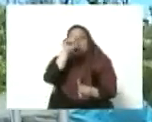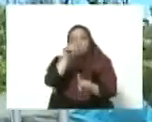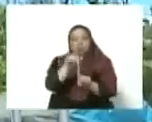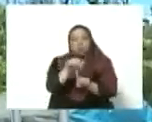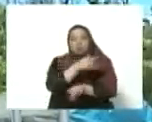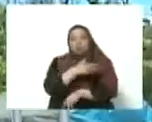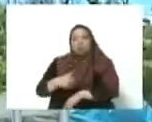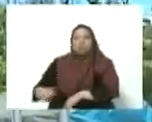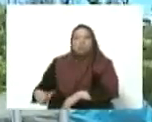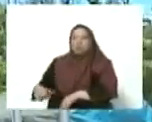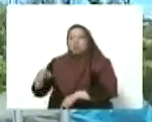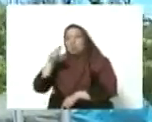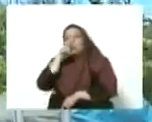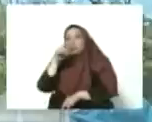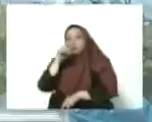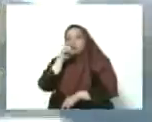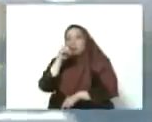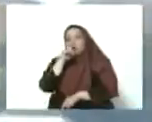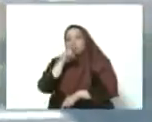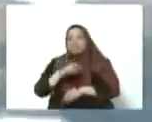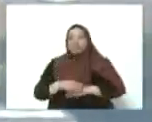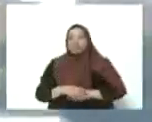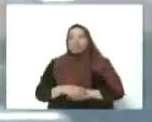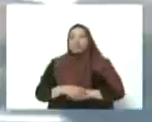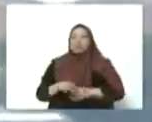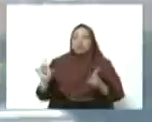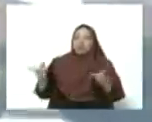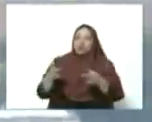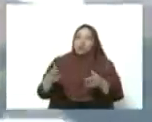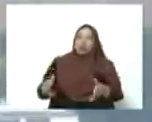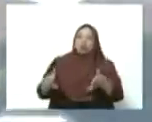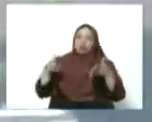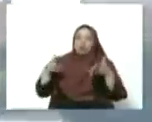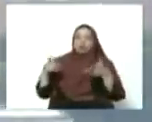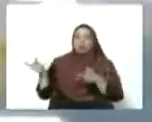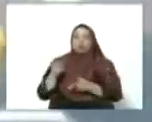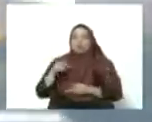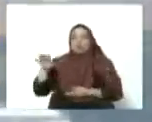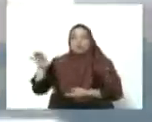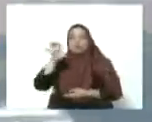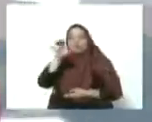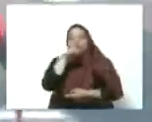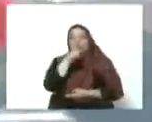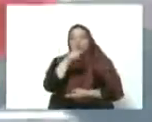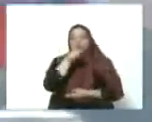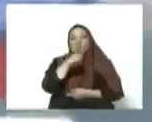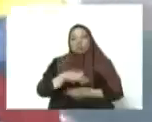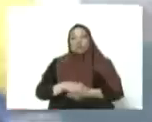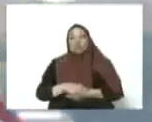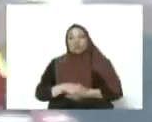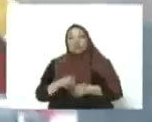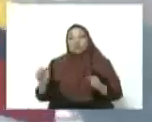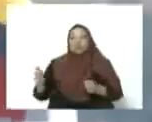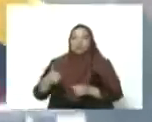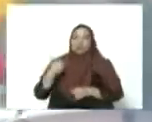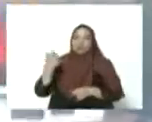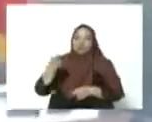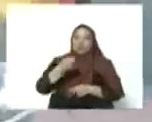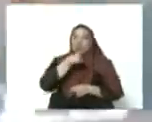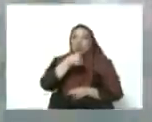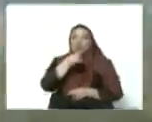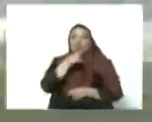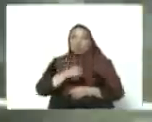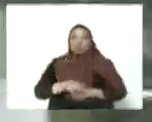dicho el presidente de la República, Nicolás Maduro Moros, de un ganar-ganar entre ambos países y sobre todo con el beneficio